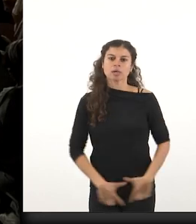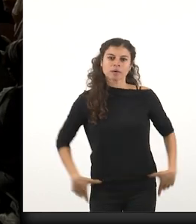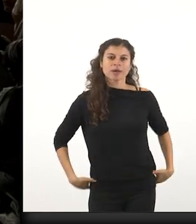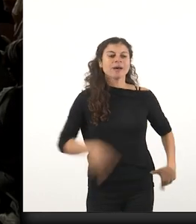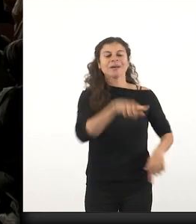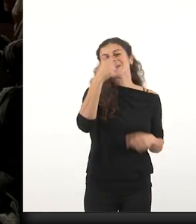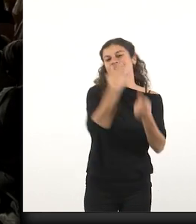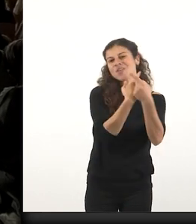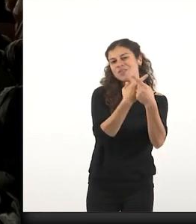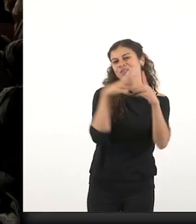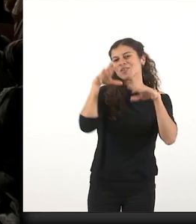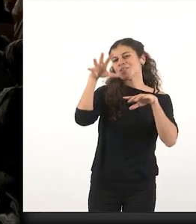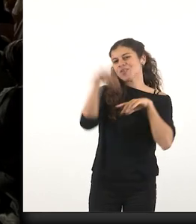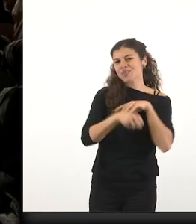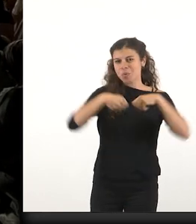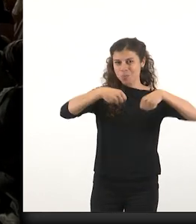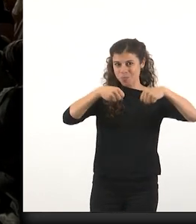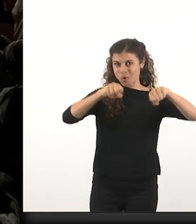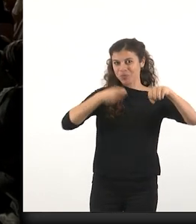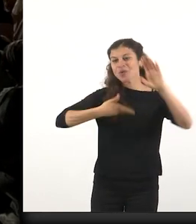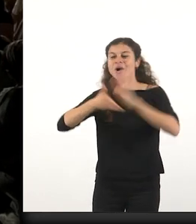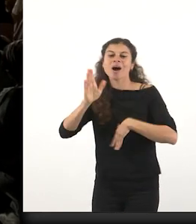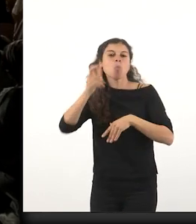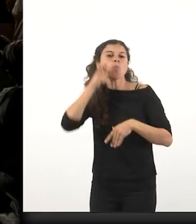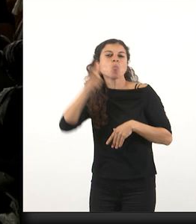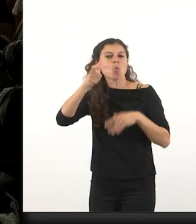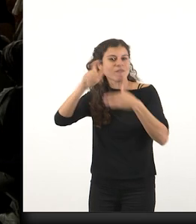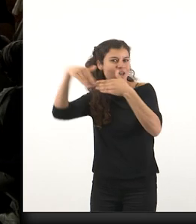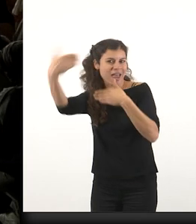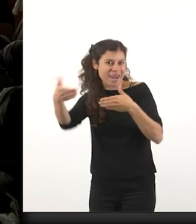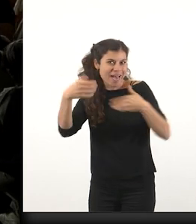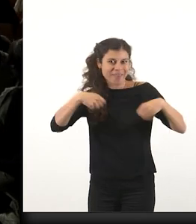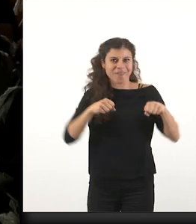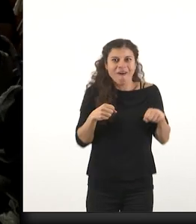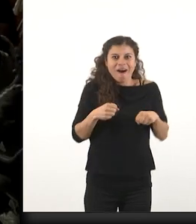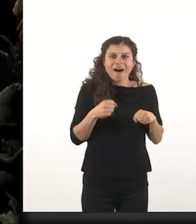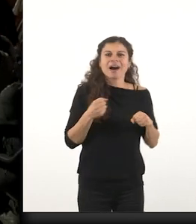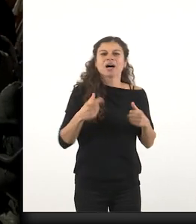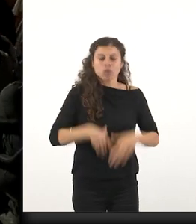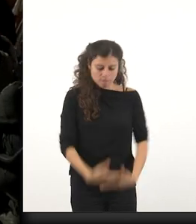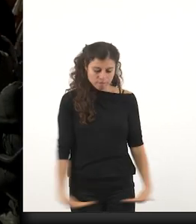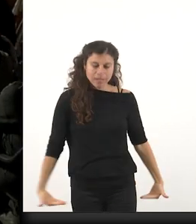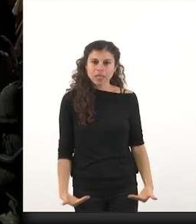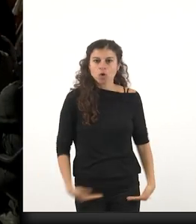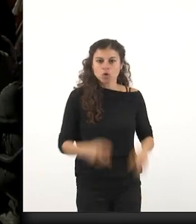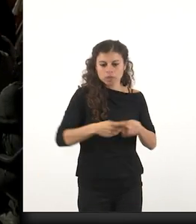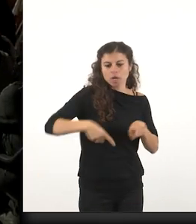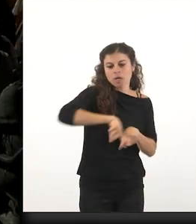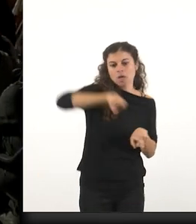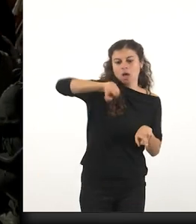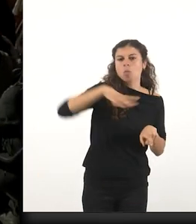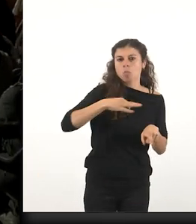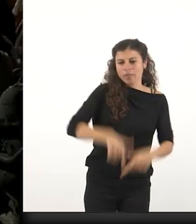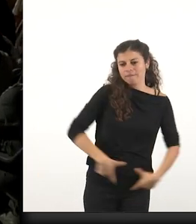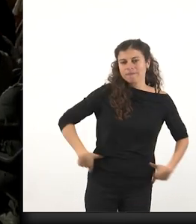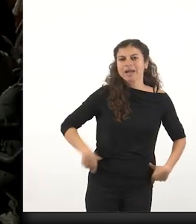moto y es muy de mi pueblo, al pueblo de al lado, que era como el viaje de mi vida, y voy a poner una farda que a Antonio le gusta mucho, pero es muy corta. Y como la moto de estar de moto a coro, yo, coño, cuando antes las piernas se me haga de las bragas, tampoco es